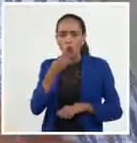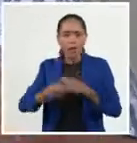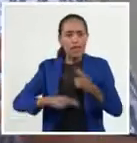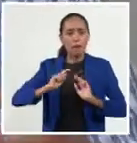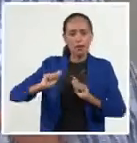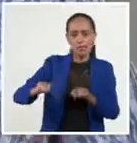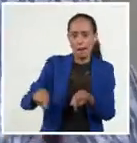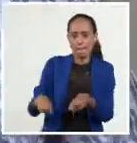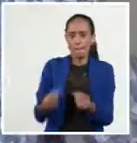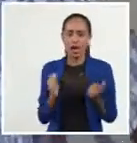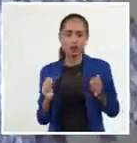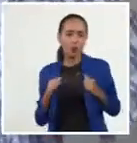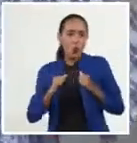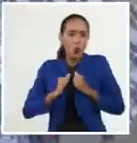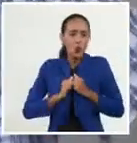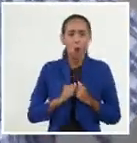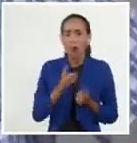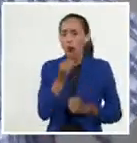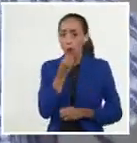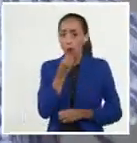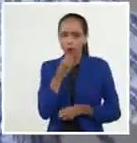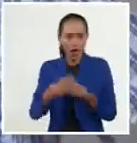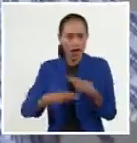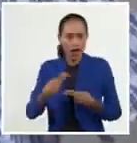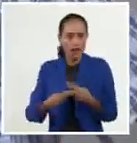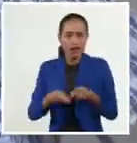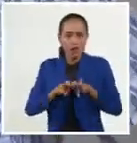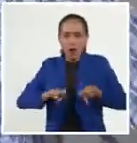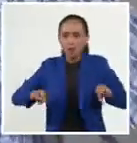producir ropa, no podemos producir muebles?